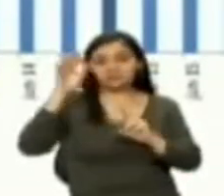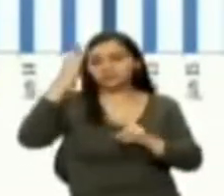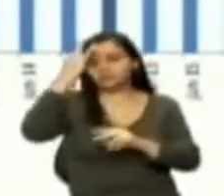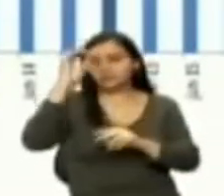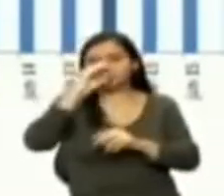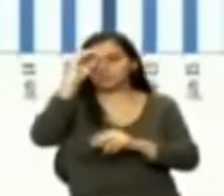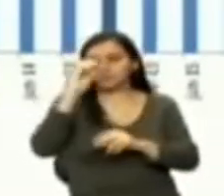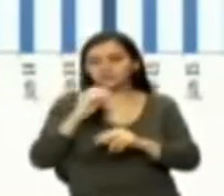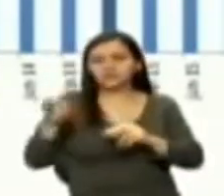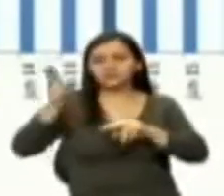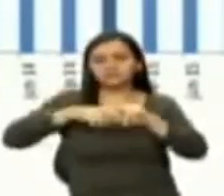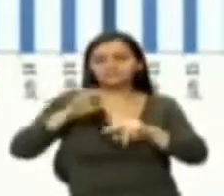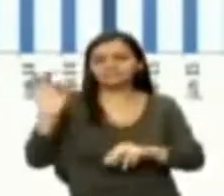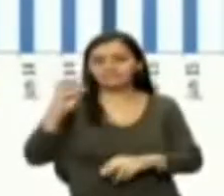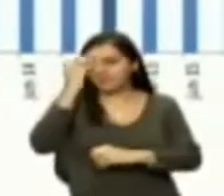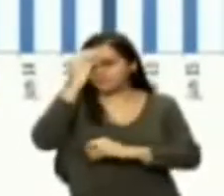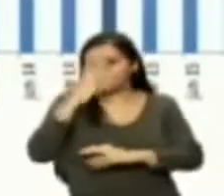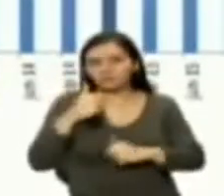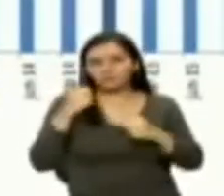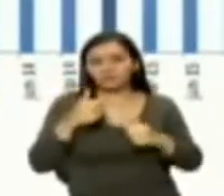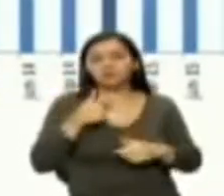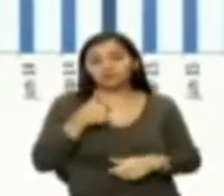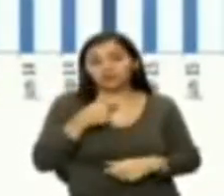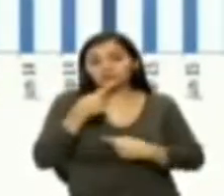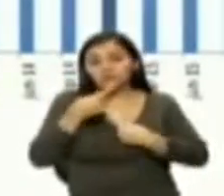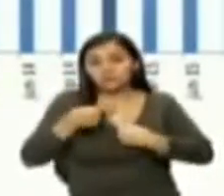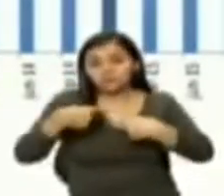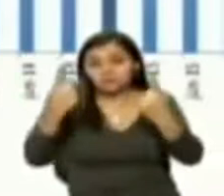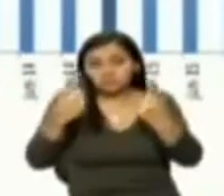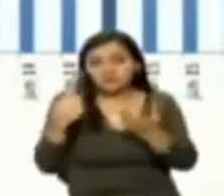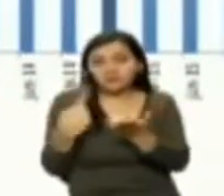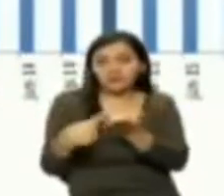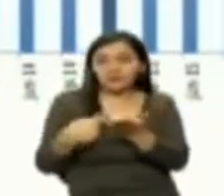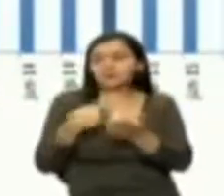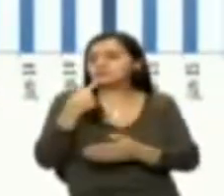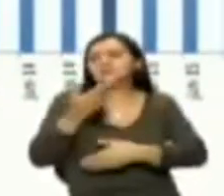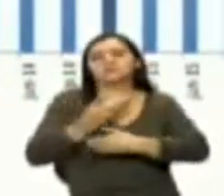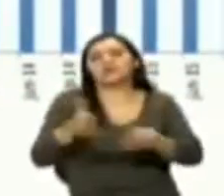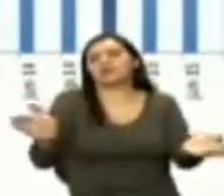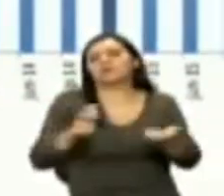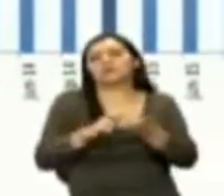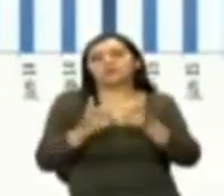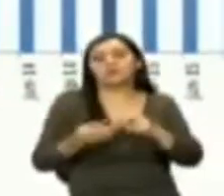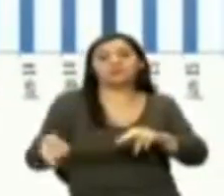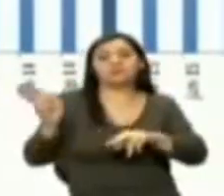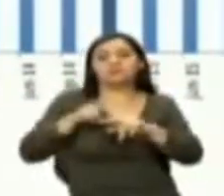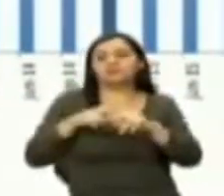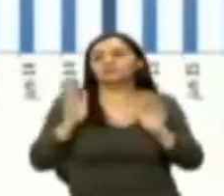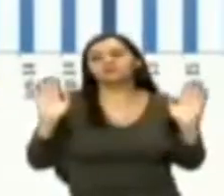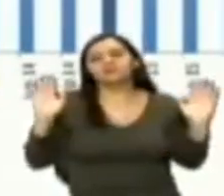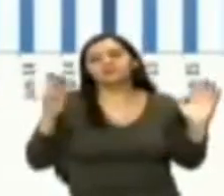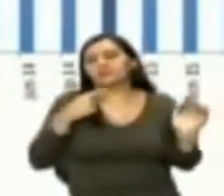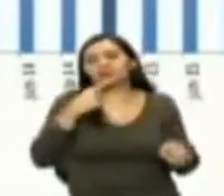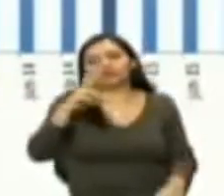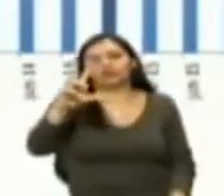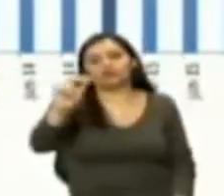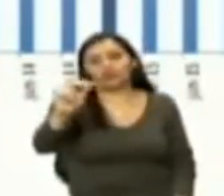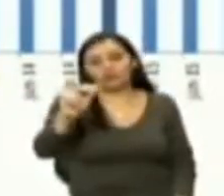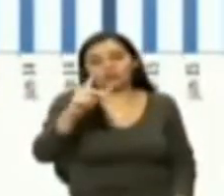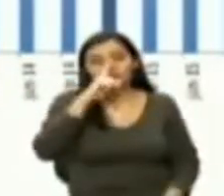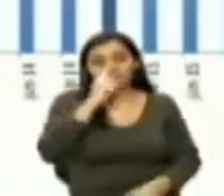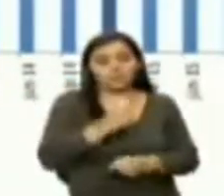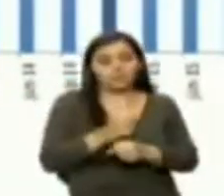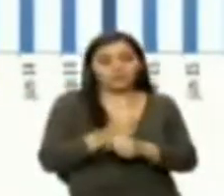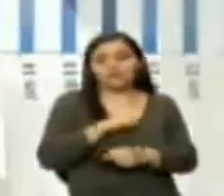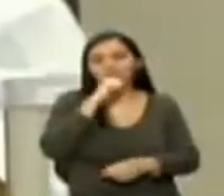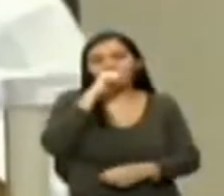que había subido el desempleo. Por eso dije claramente, cuando ya los otros daban como hecho que había subido el desempleo, no es cierto, no hay